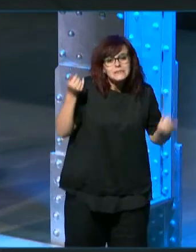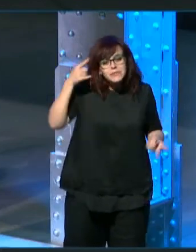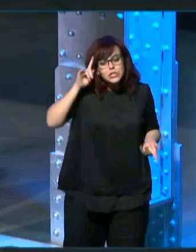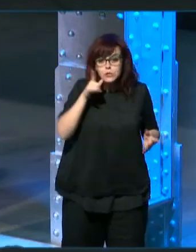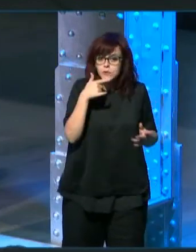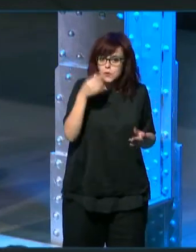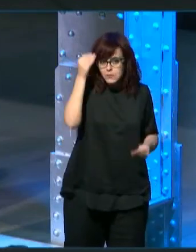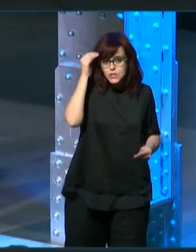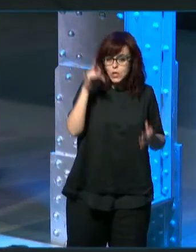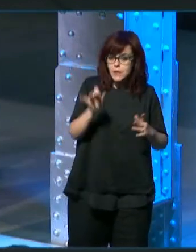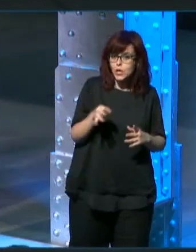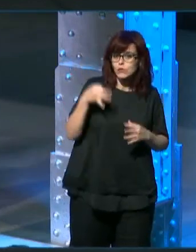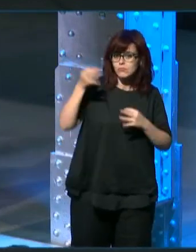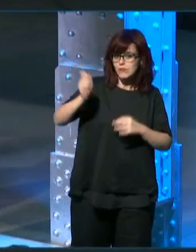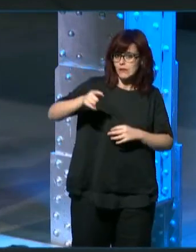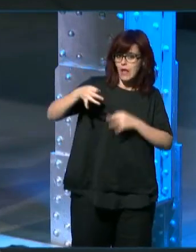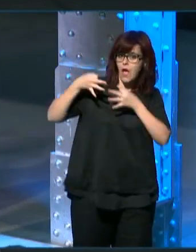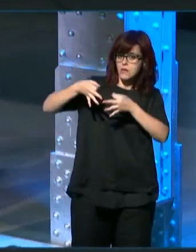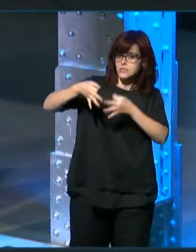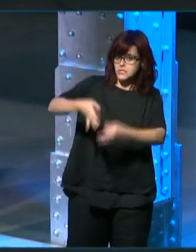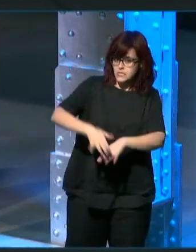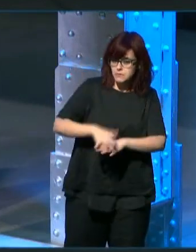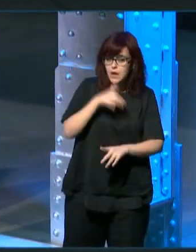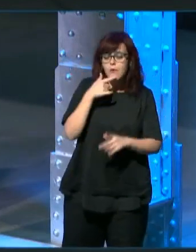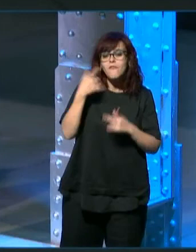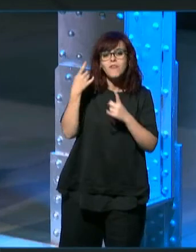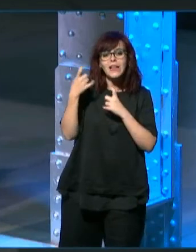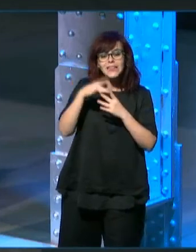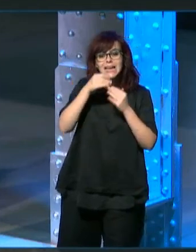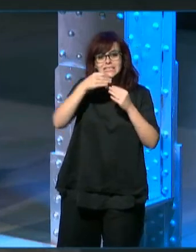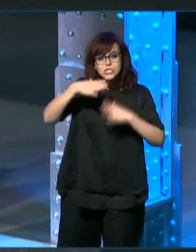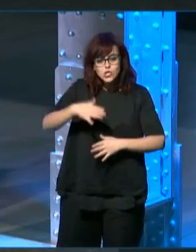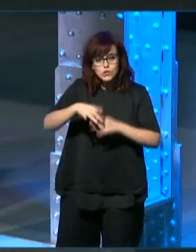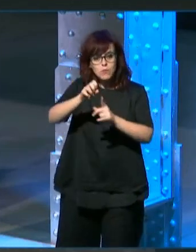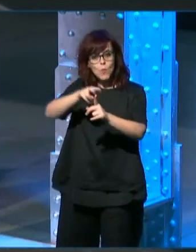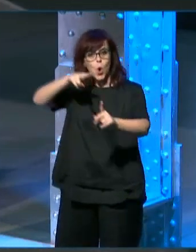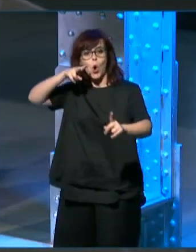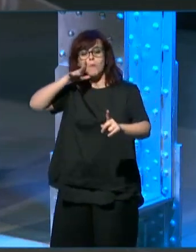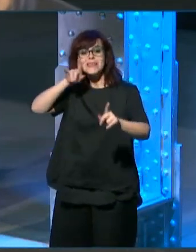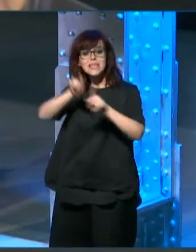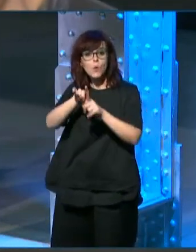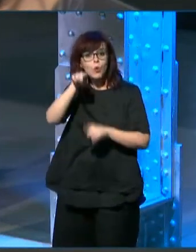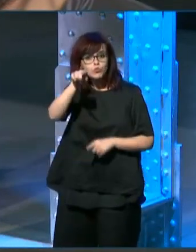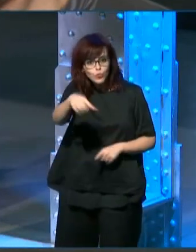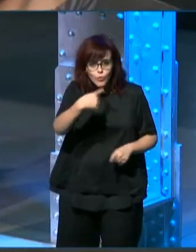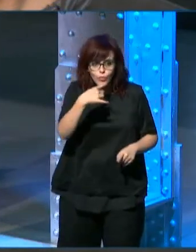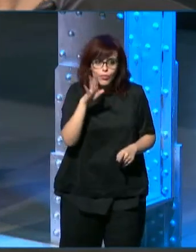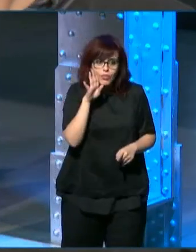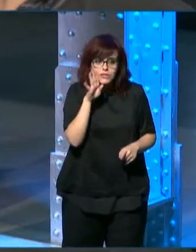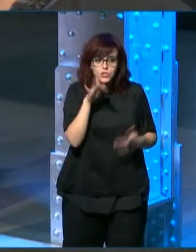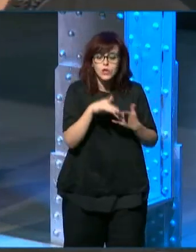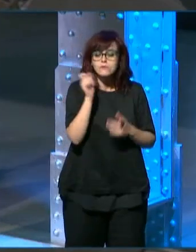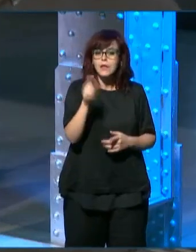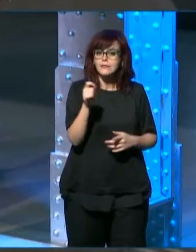Bueno, pero yo creo que eso ha pasado siempre, y que lo que nos falta en ese sentido es perspectiva histórica, y que como tú muy bien has dicho, hay veces que